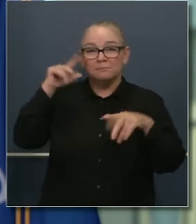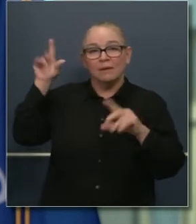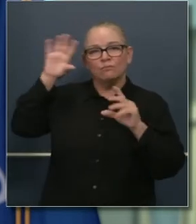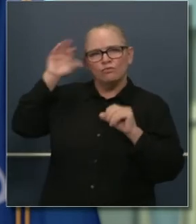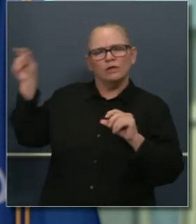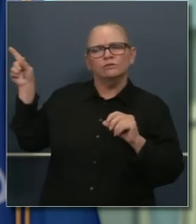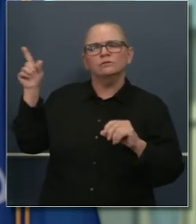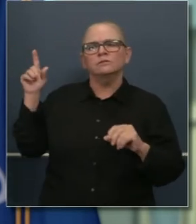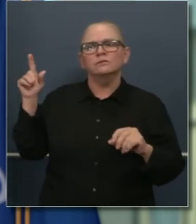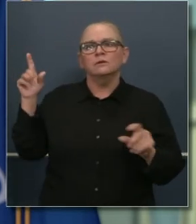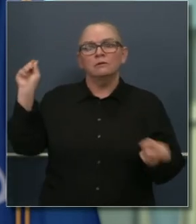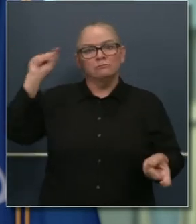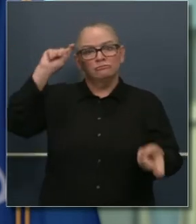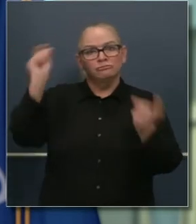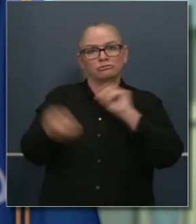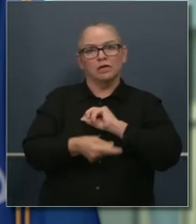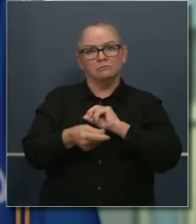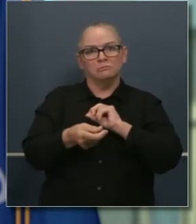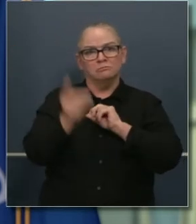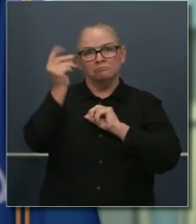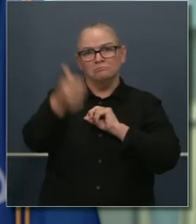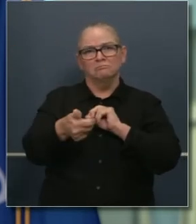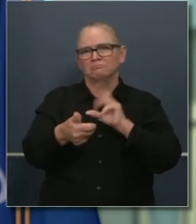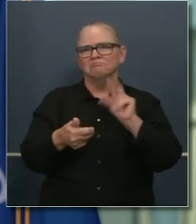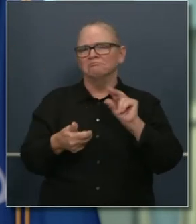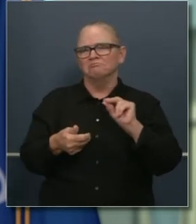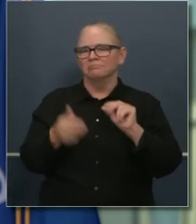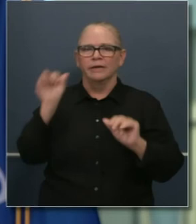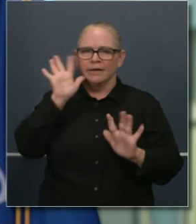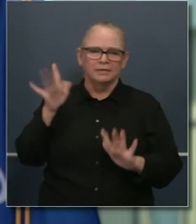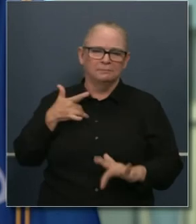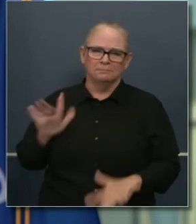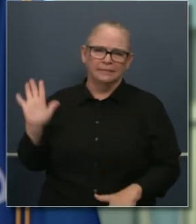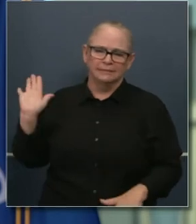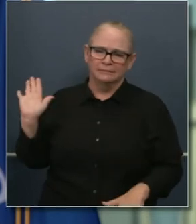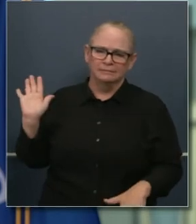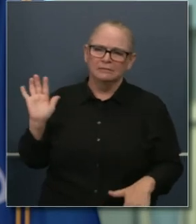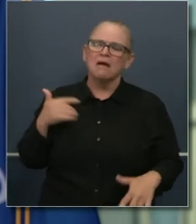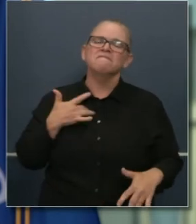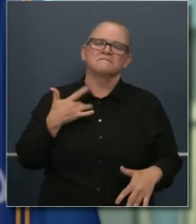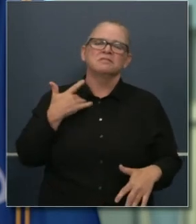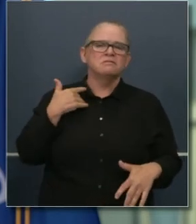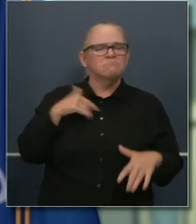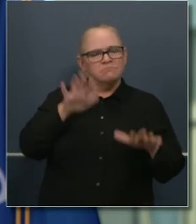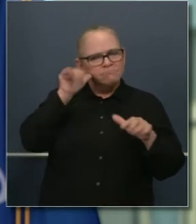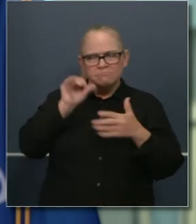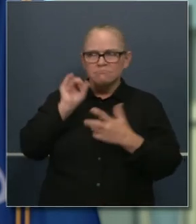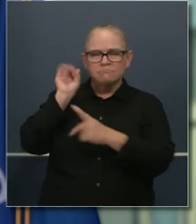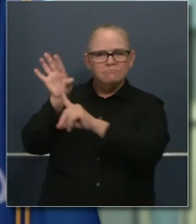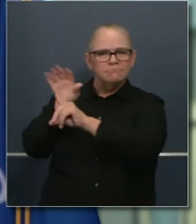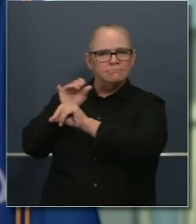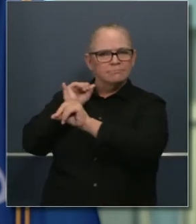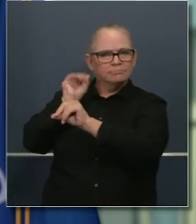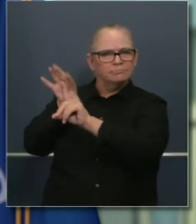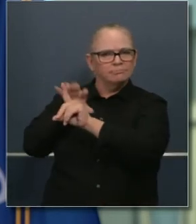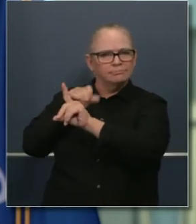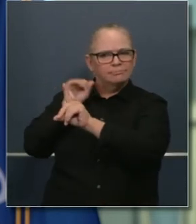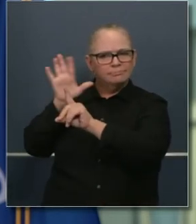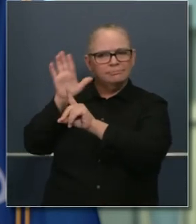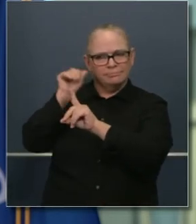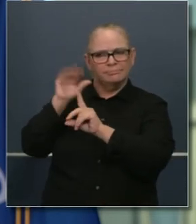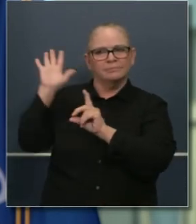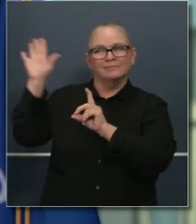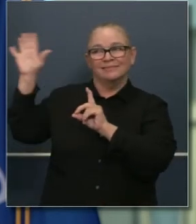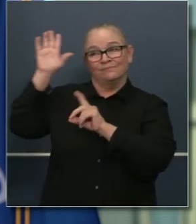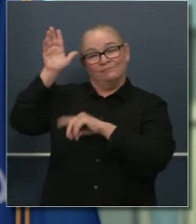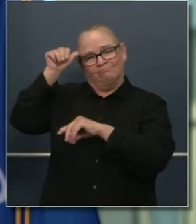eeuu no creo que cambie radicalmente su en causa por supuesto que no seguiremos siendo tan tercos como lo